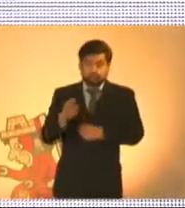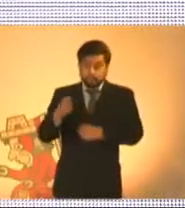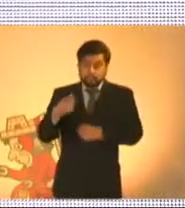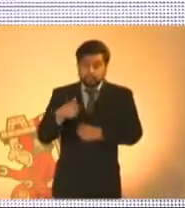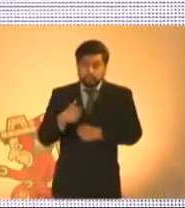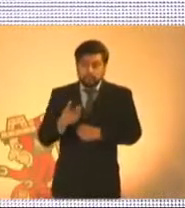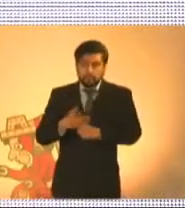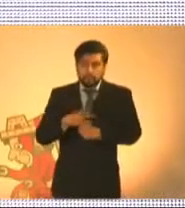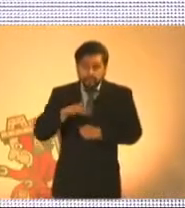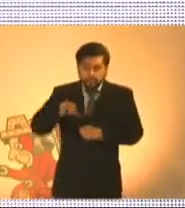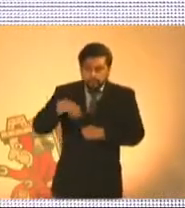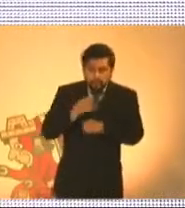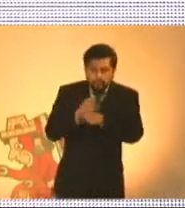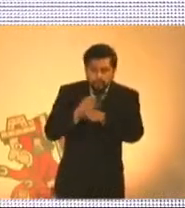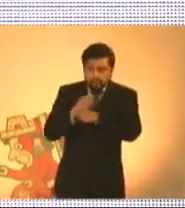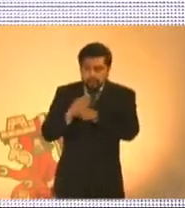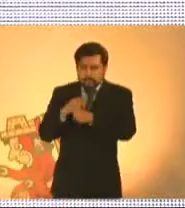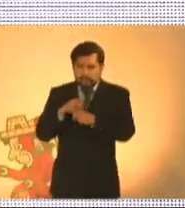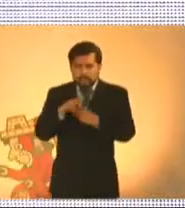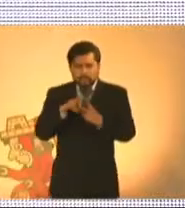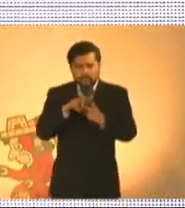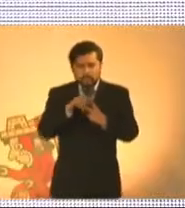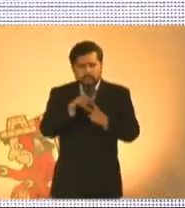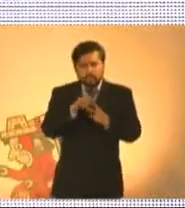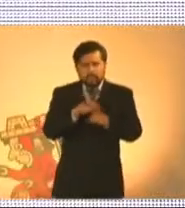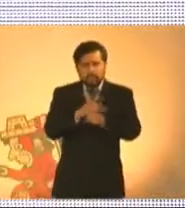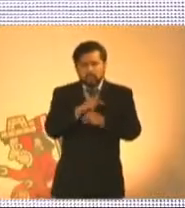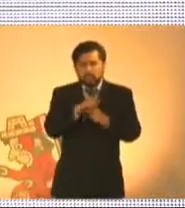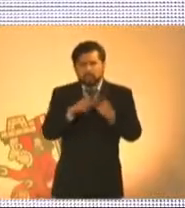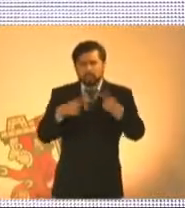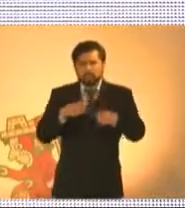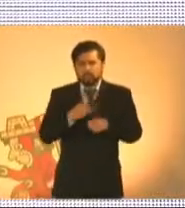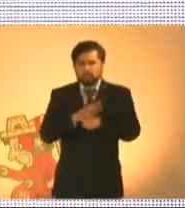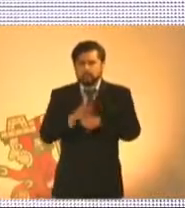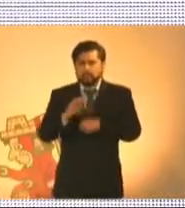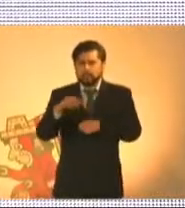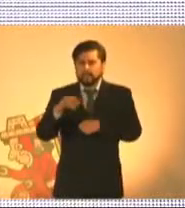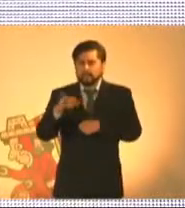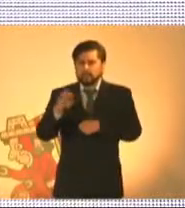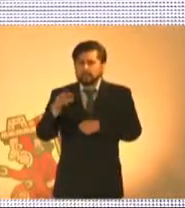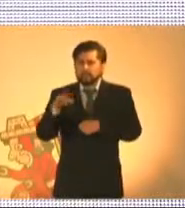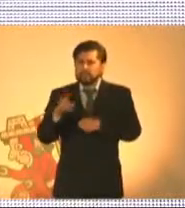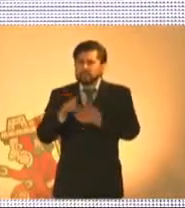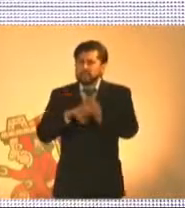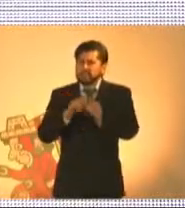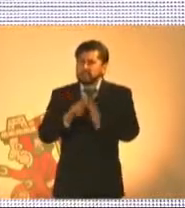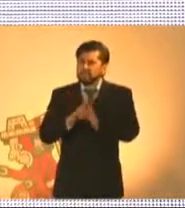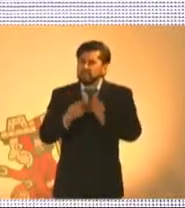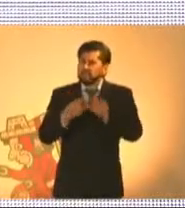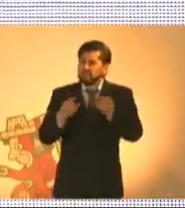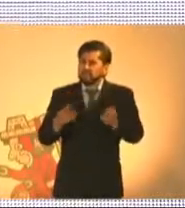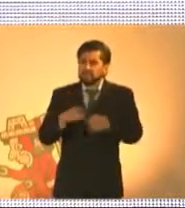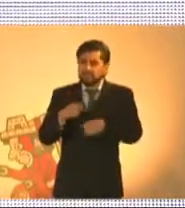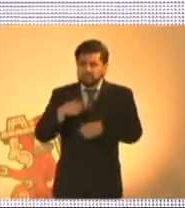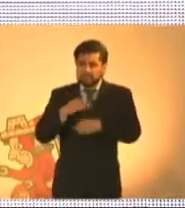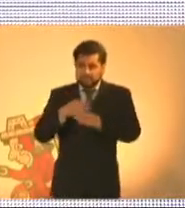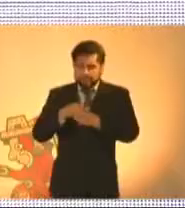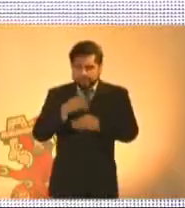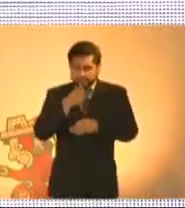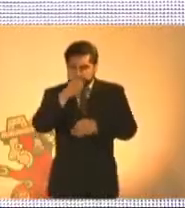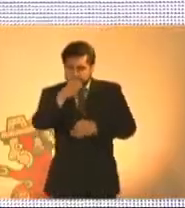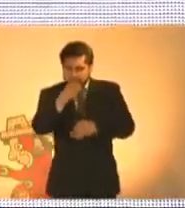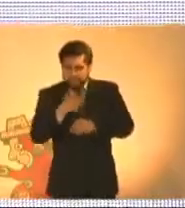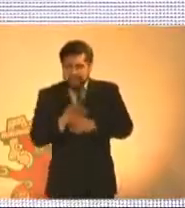reflejó indirectamente con una escena que tampoco se la voy a contar porque esta novela pero ahí se queda